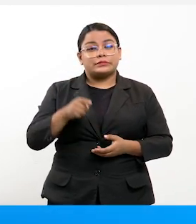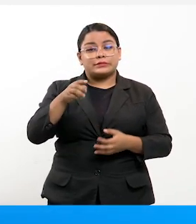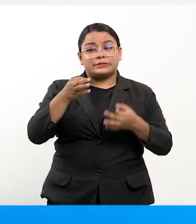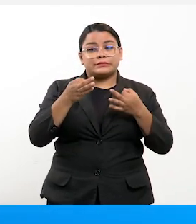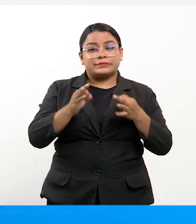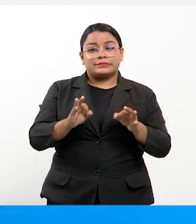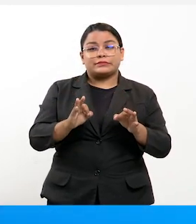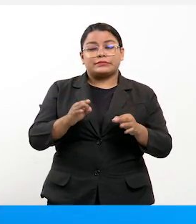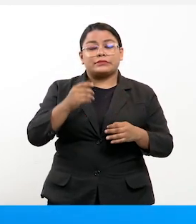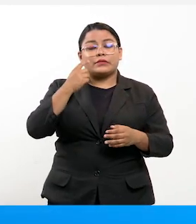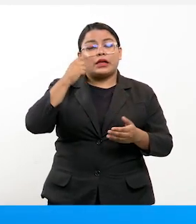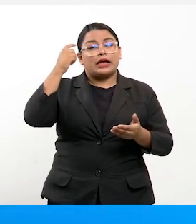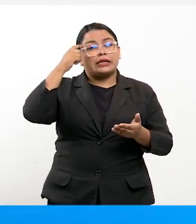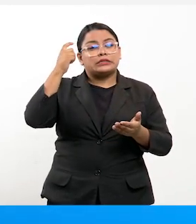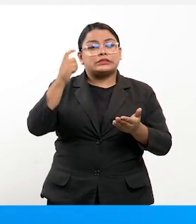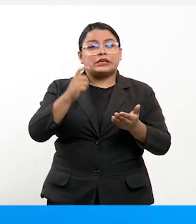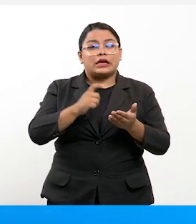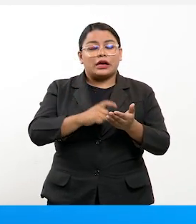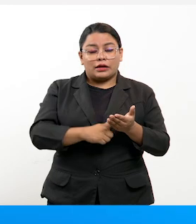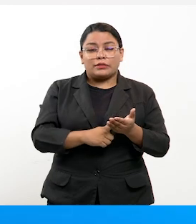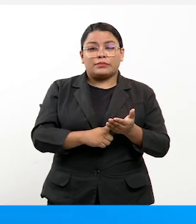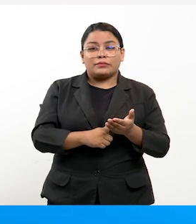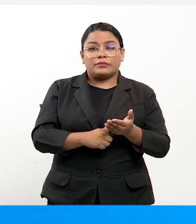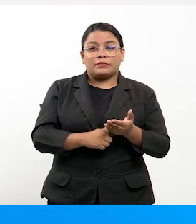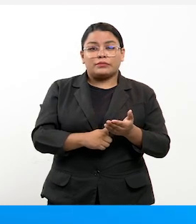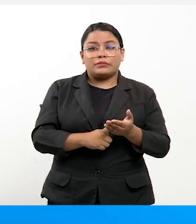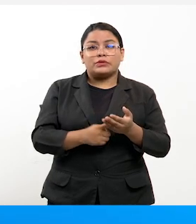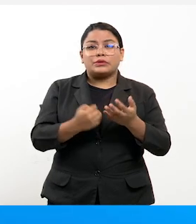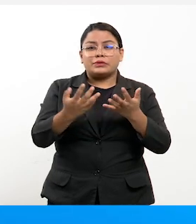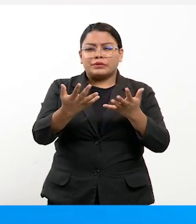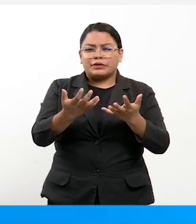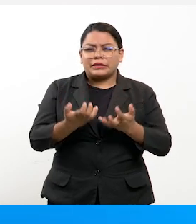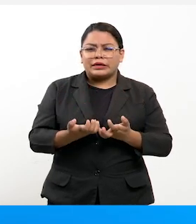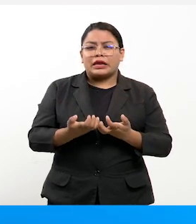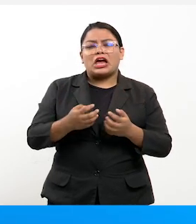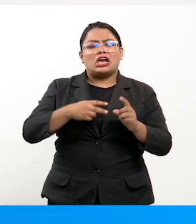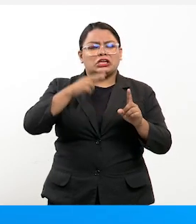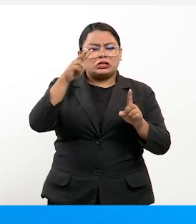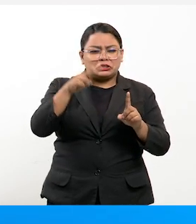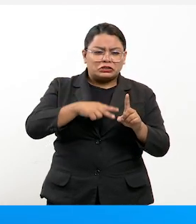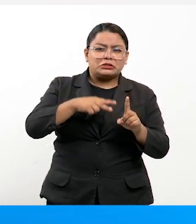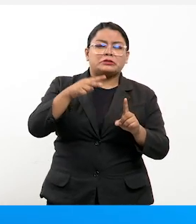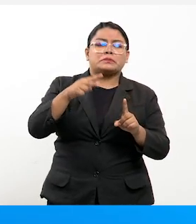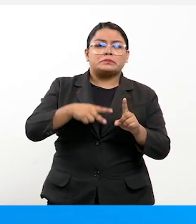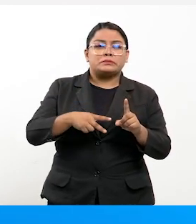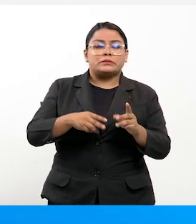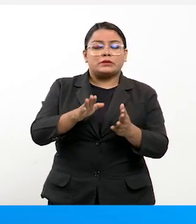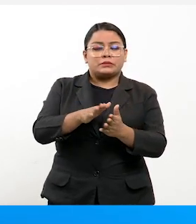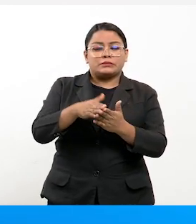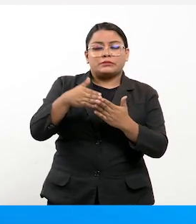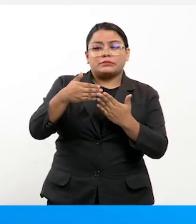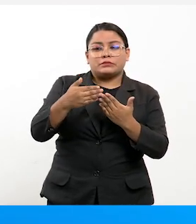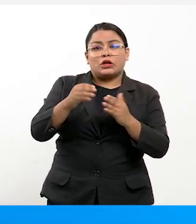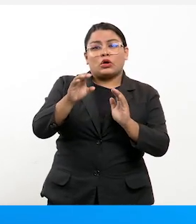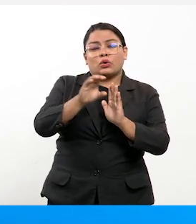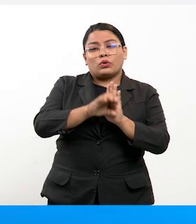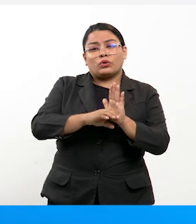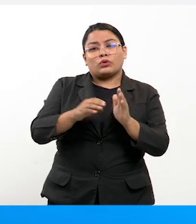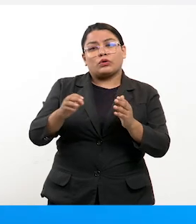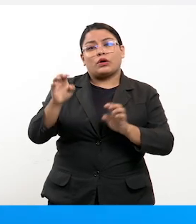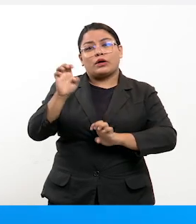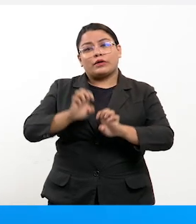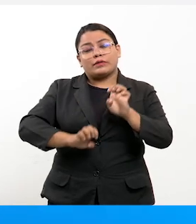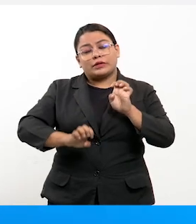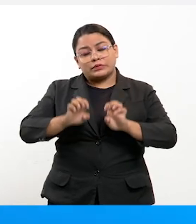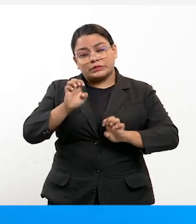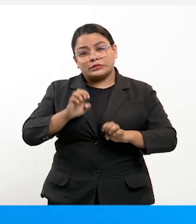forma tendremos una prueba intencionalizada y que cumpla con las características que plantea el documento de evaluación al